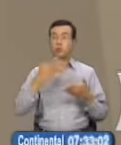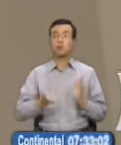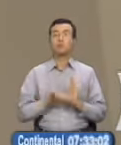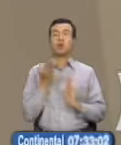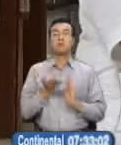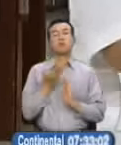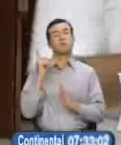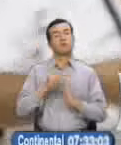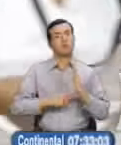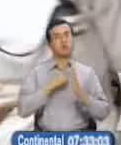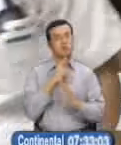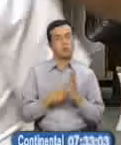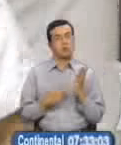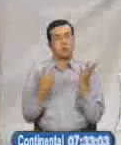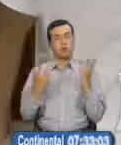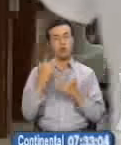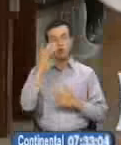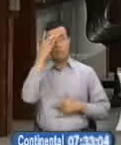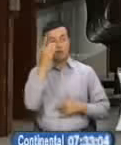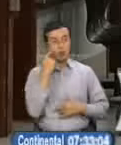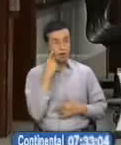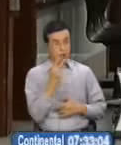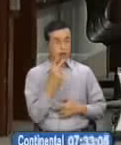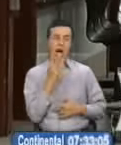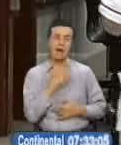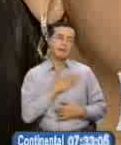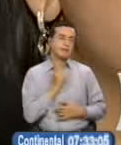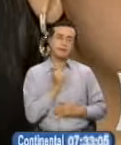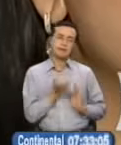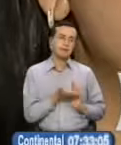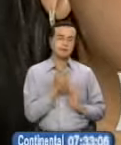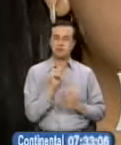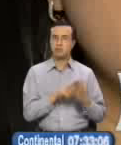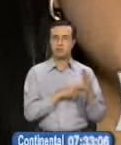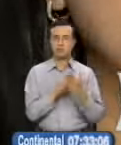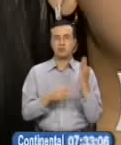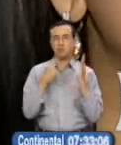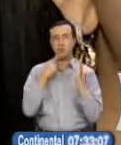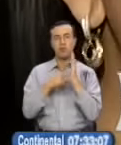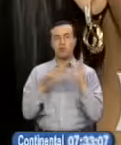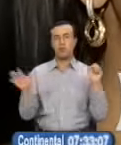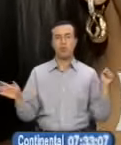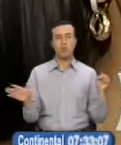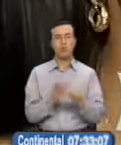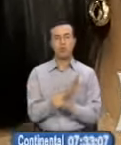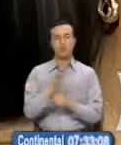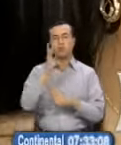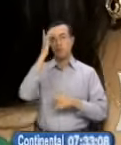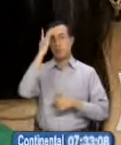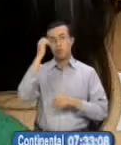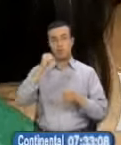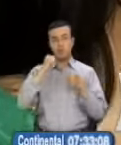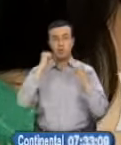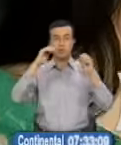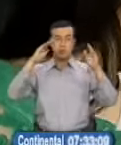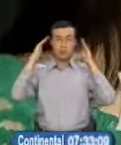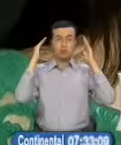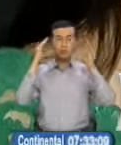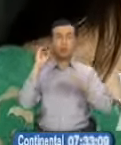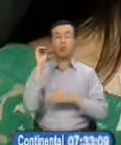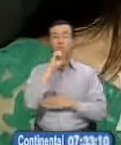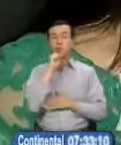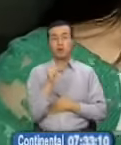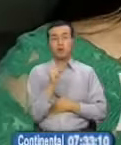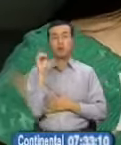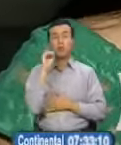planes contratados ante el aparecimiento de enfermedades crónicas y catastróficas. Se contempla la cobertura total de las enfermedades catastróficas, degenerativas